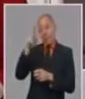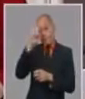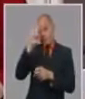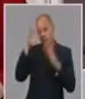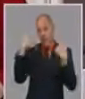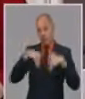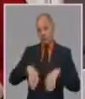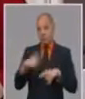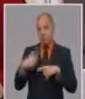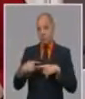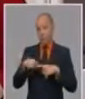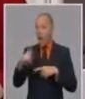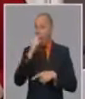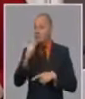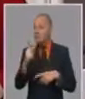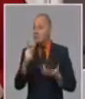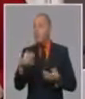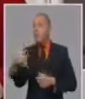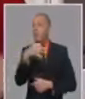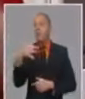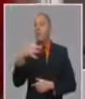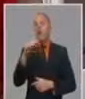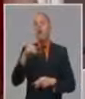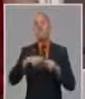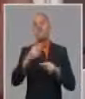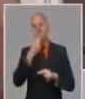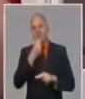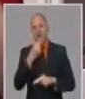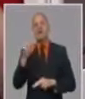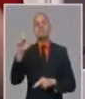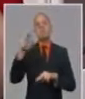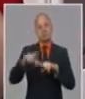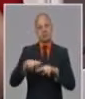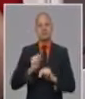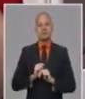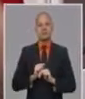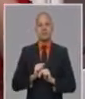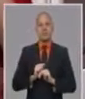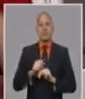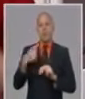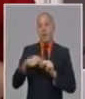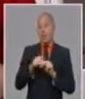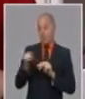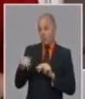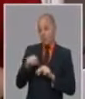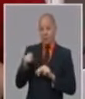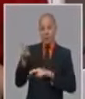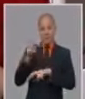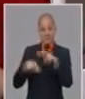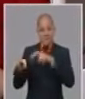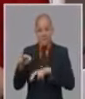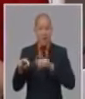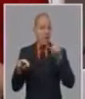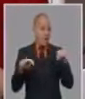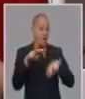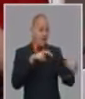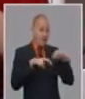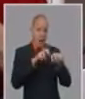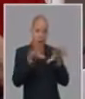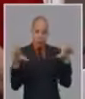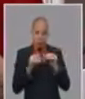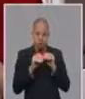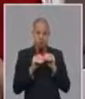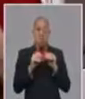intenso con Centro Habana, con Habana Vieja, con otros casos, en fin, la unión de todos ellos, lo que pasa es que todo nos está llevando a